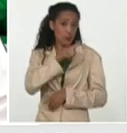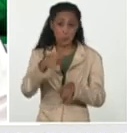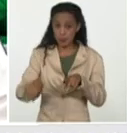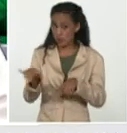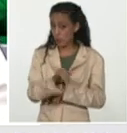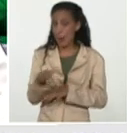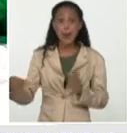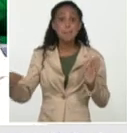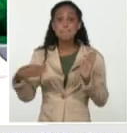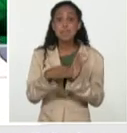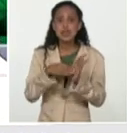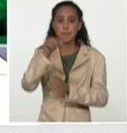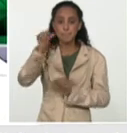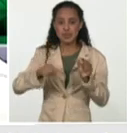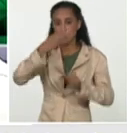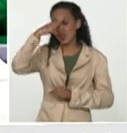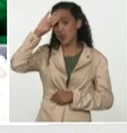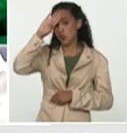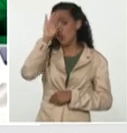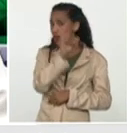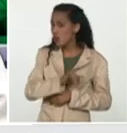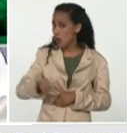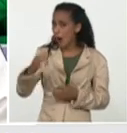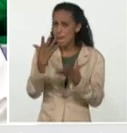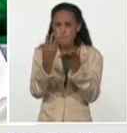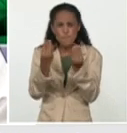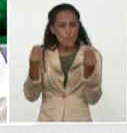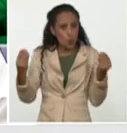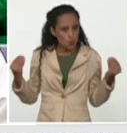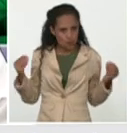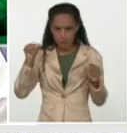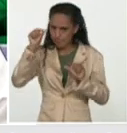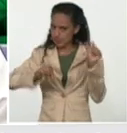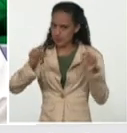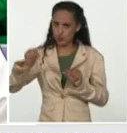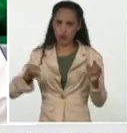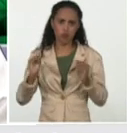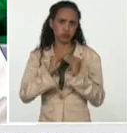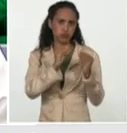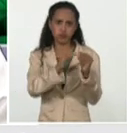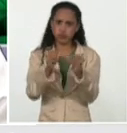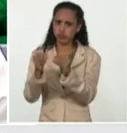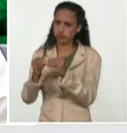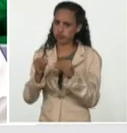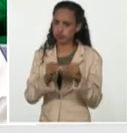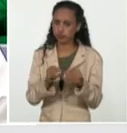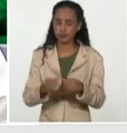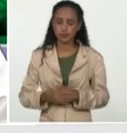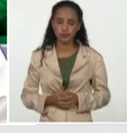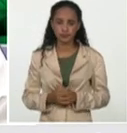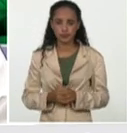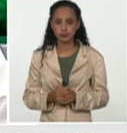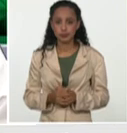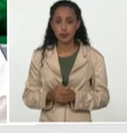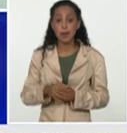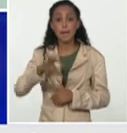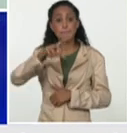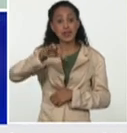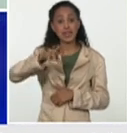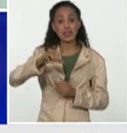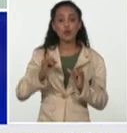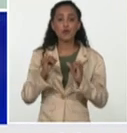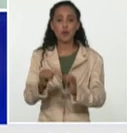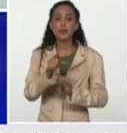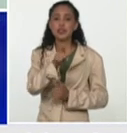Cuba es una cifra elevada de transmisión. De Pinar del Río,